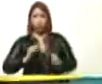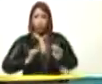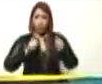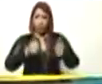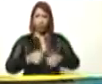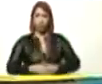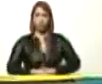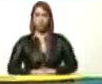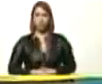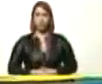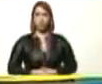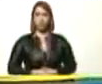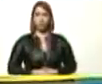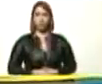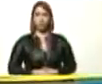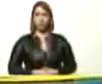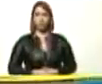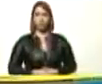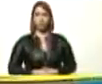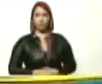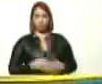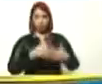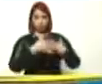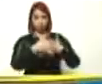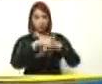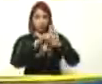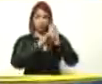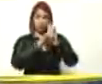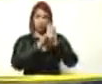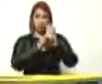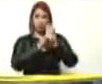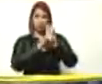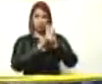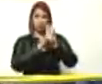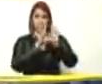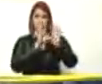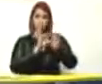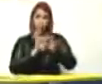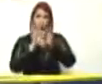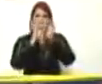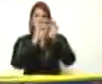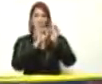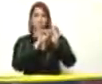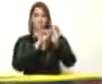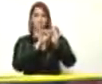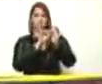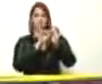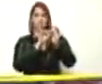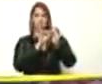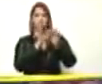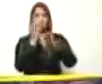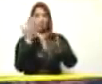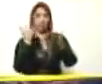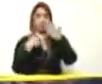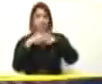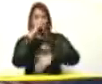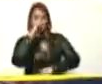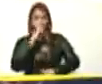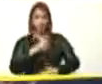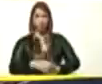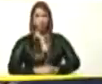este periodo legislativo unidos hace un año exactamente